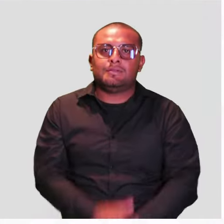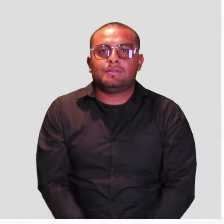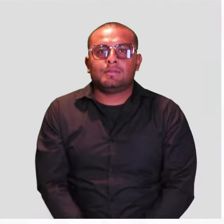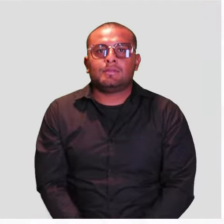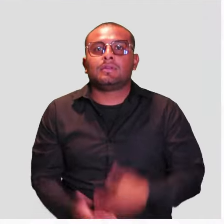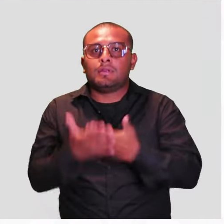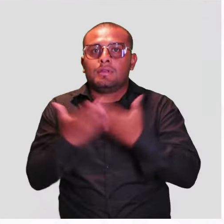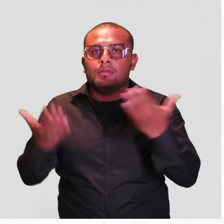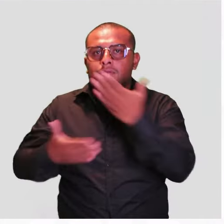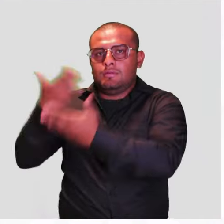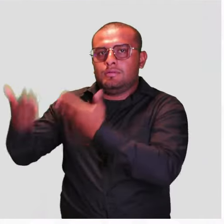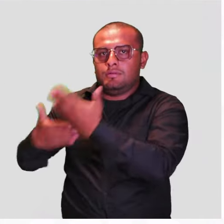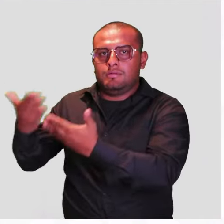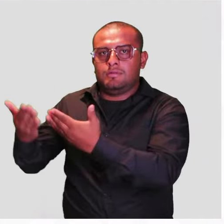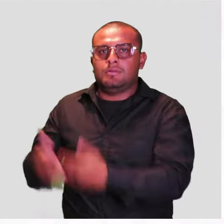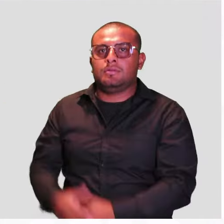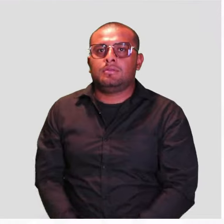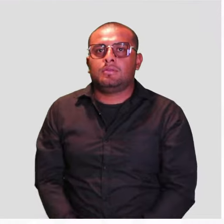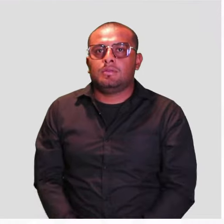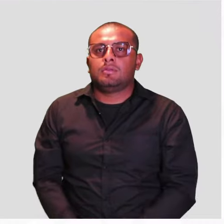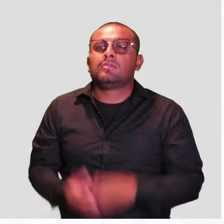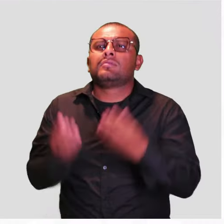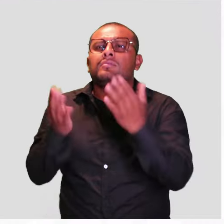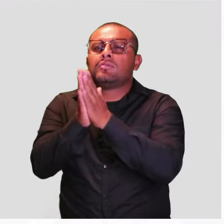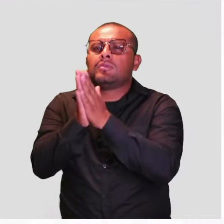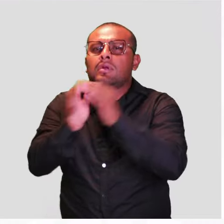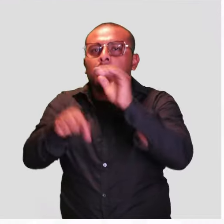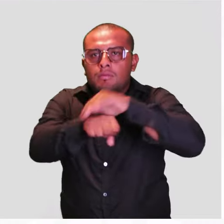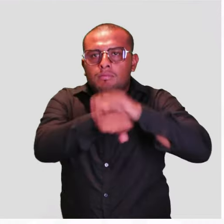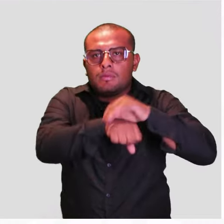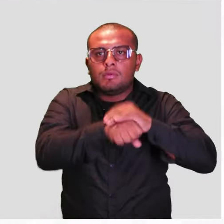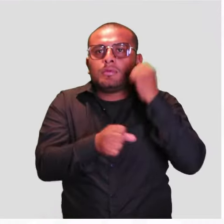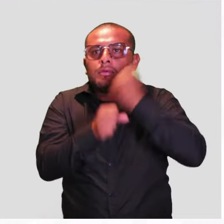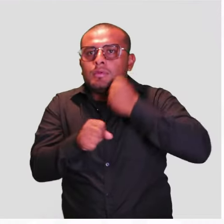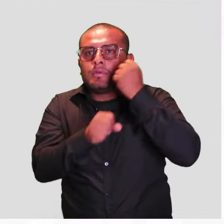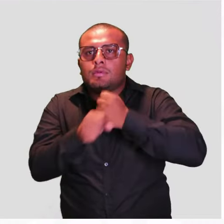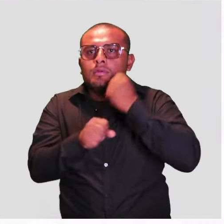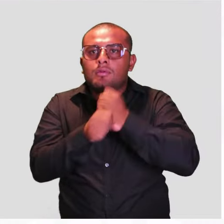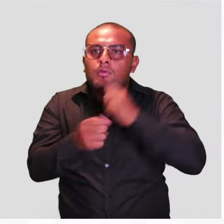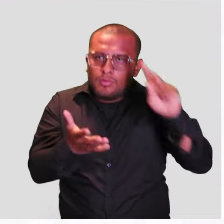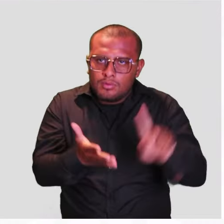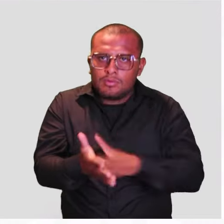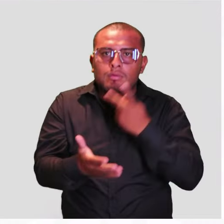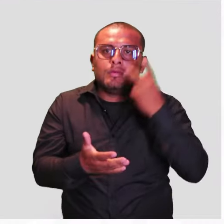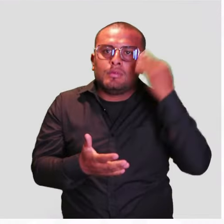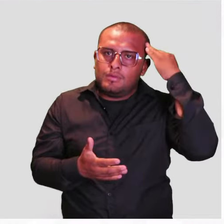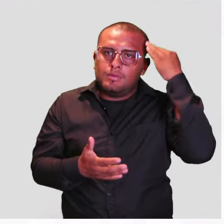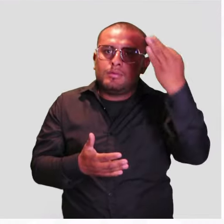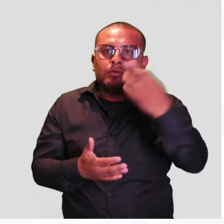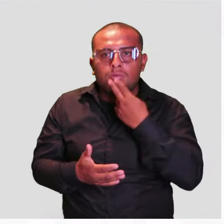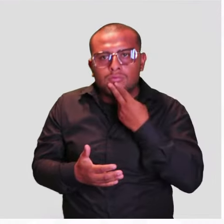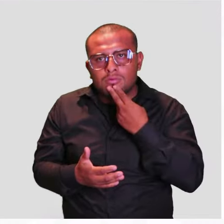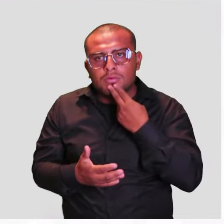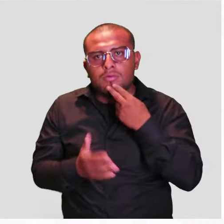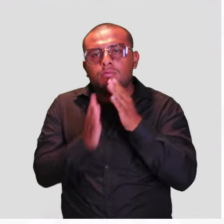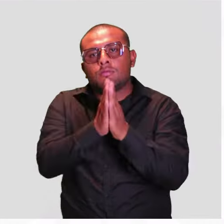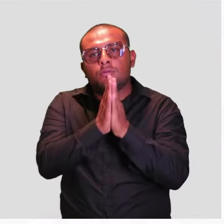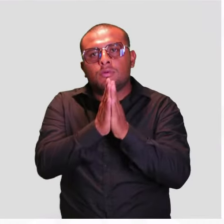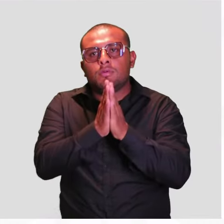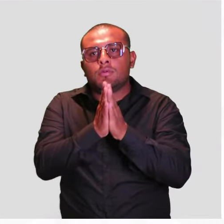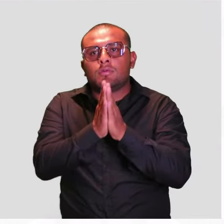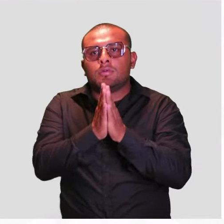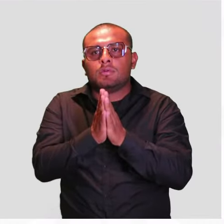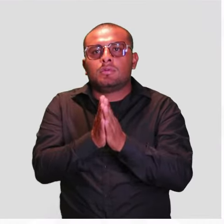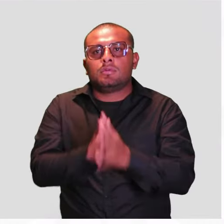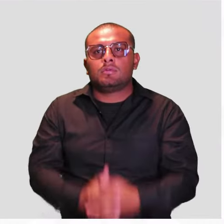bueno, pues reiterarles la invitación a los candidatos para que usen este tiempo disponible y que